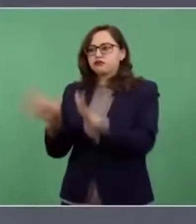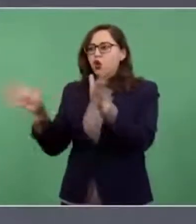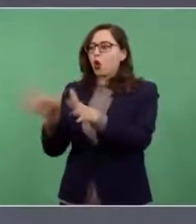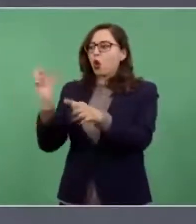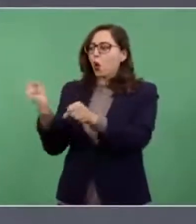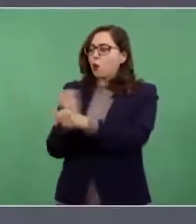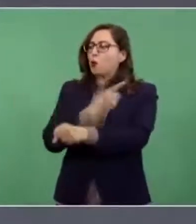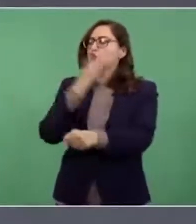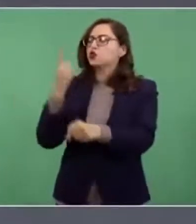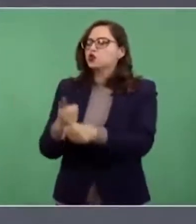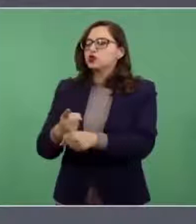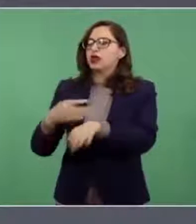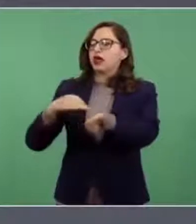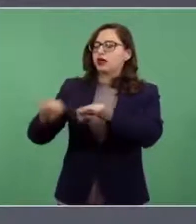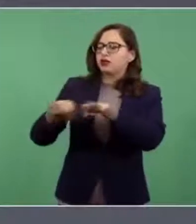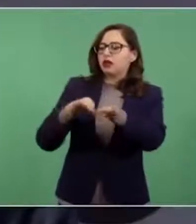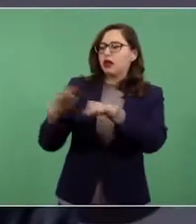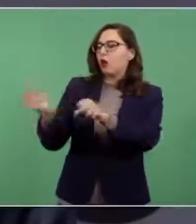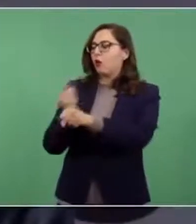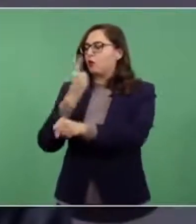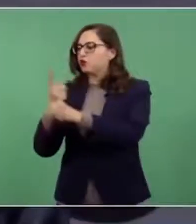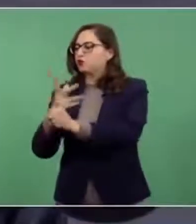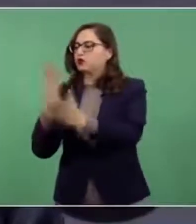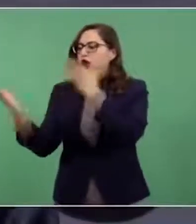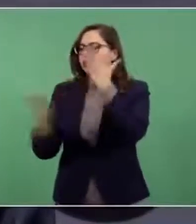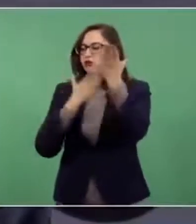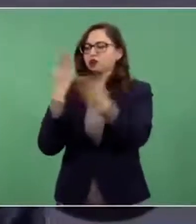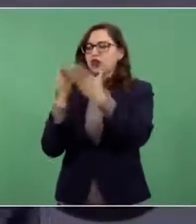oportunidad al trabajo y al estudio.